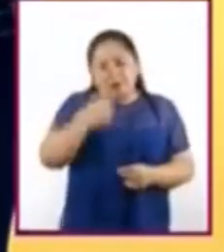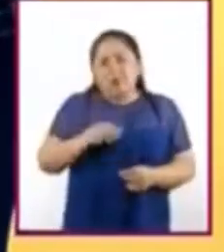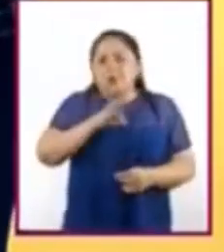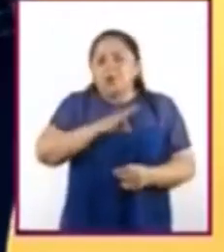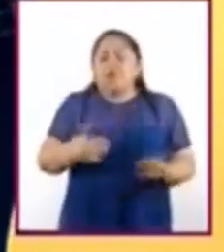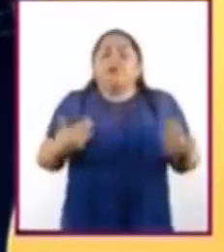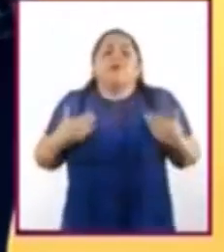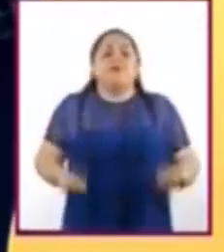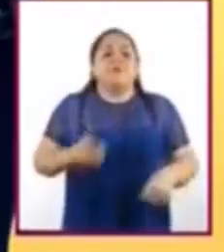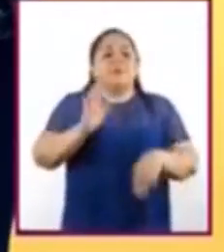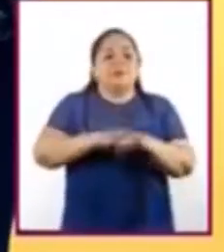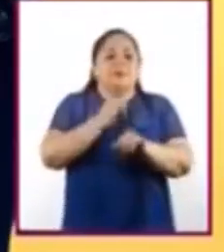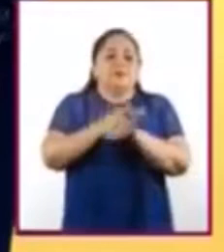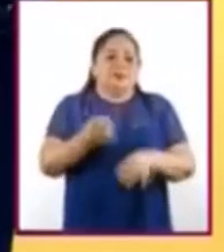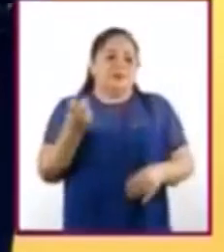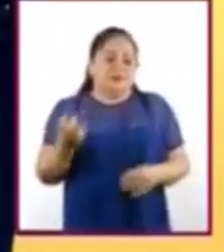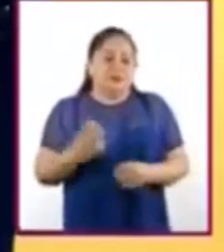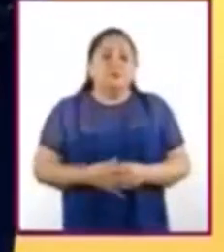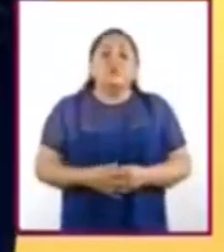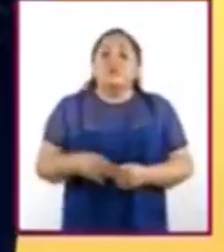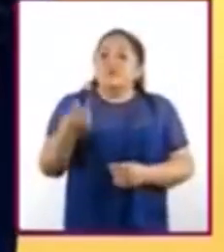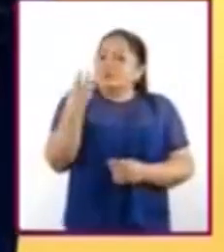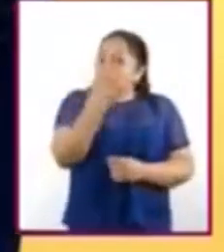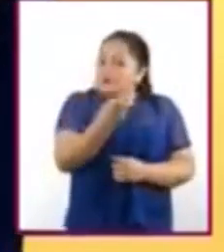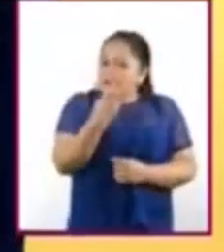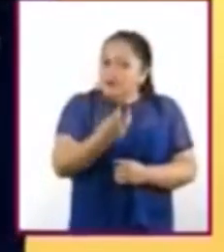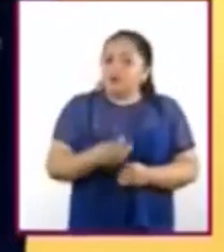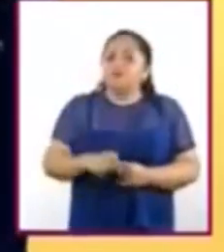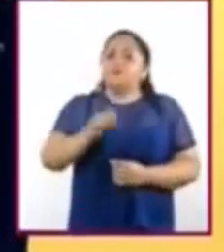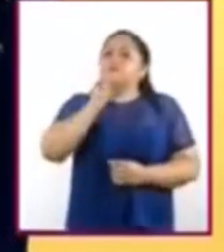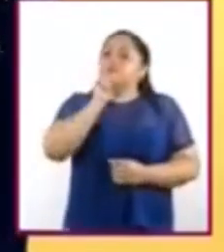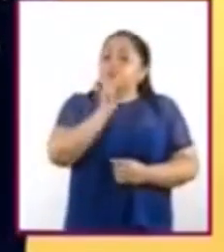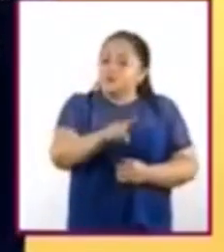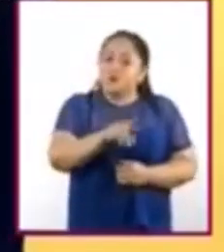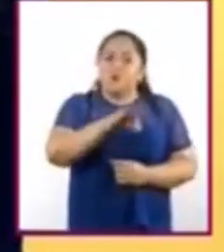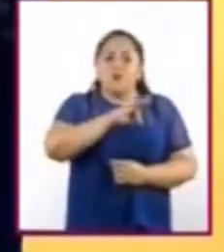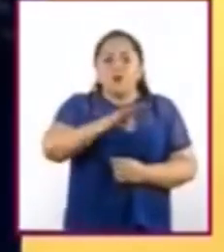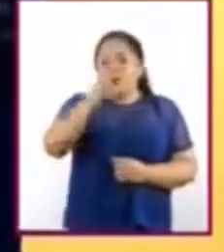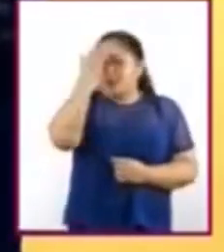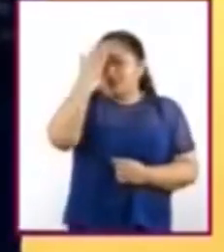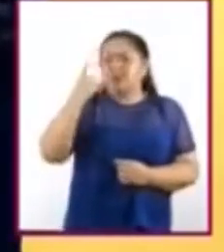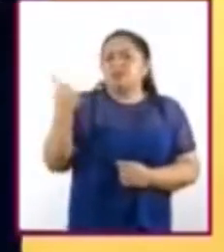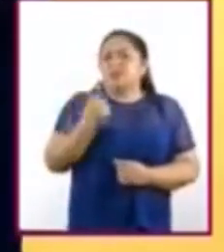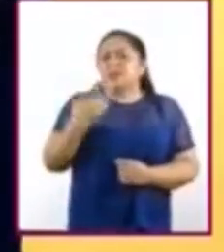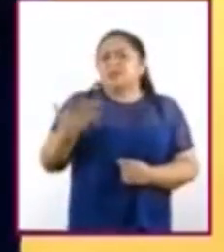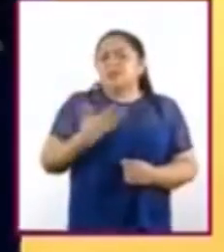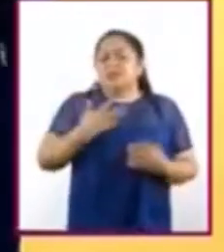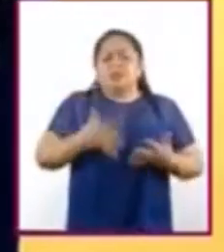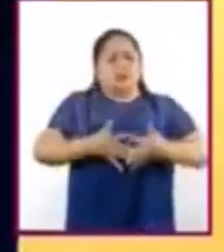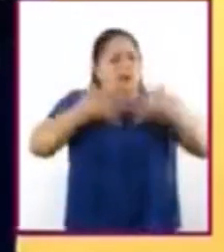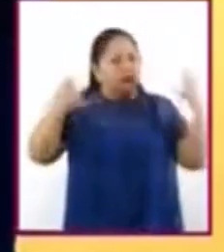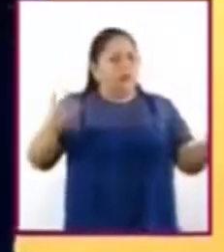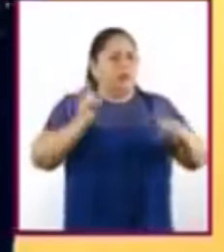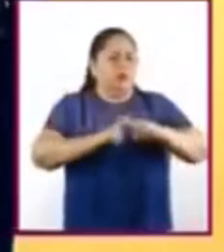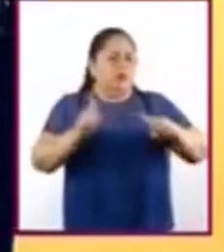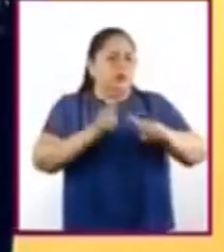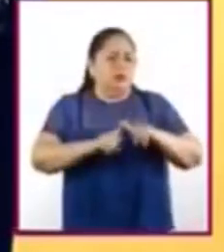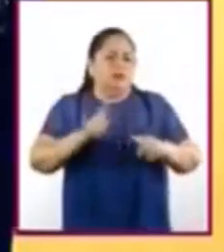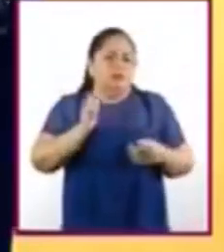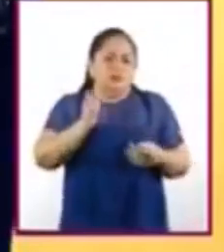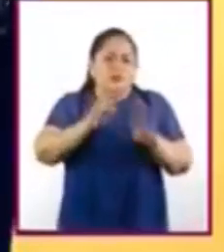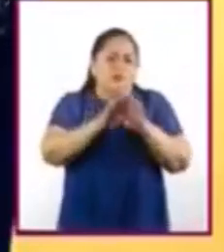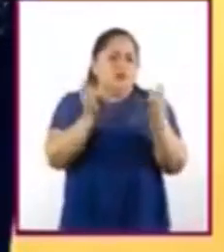obtener información de ella. Así es, también pudimos conocer que existe una amplia variedad de